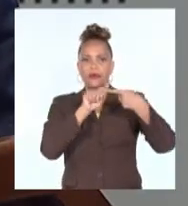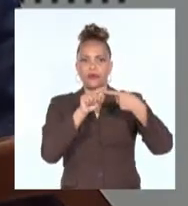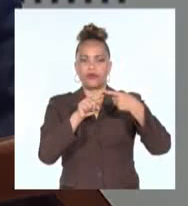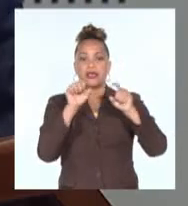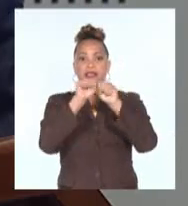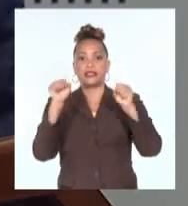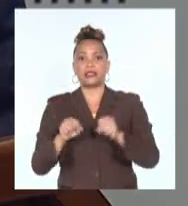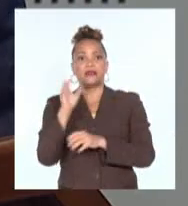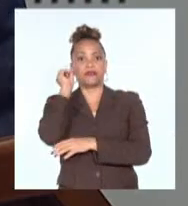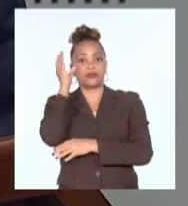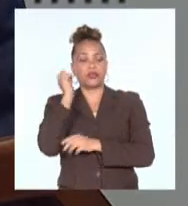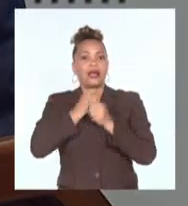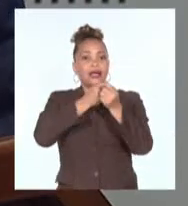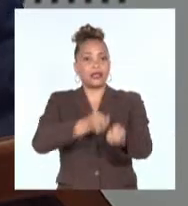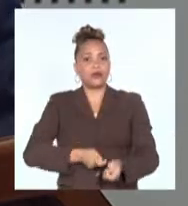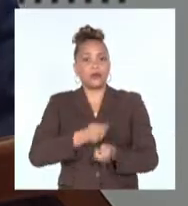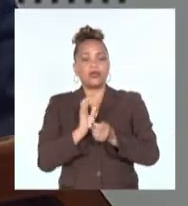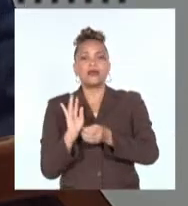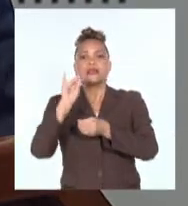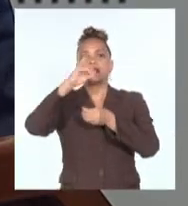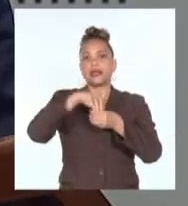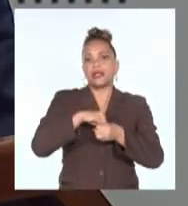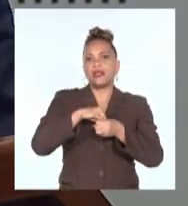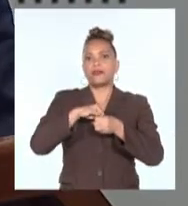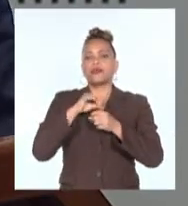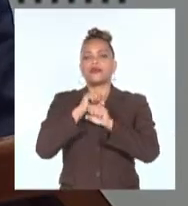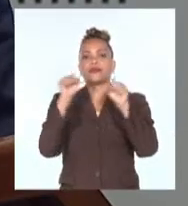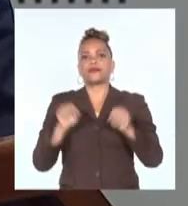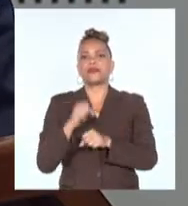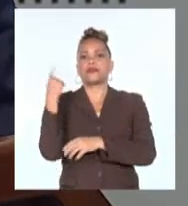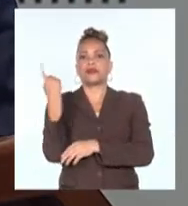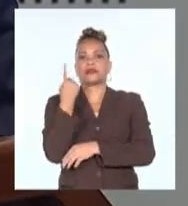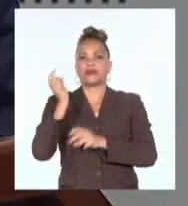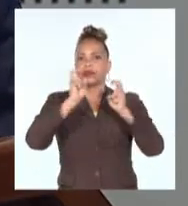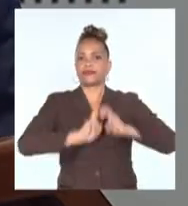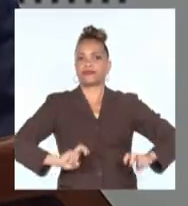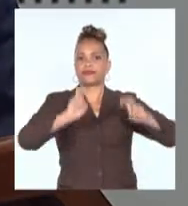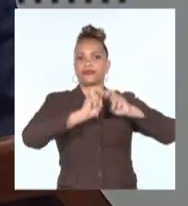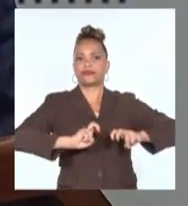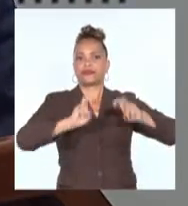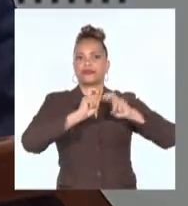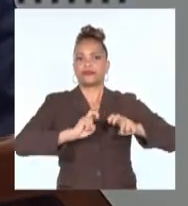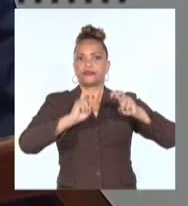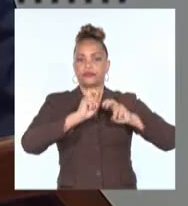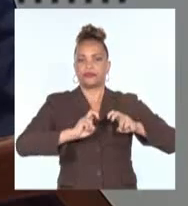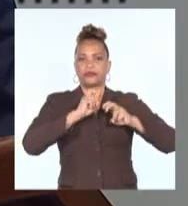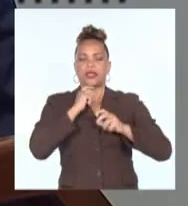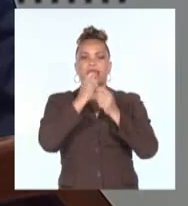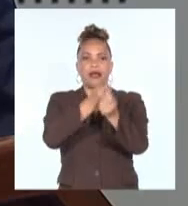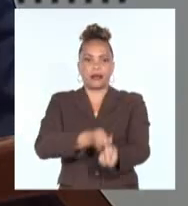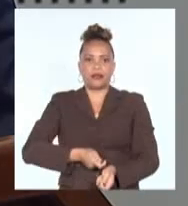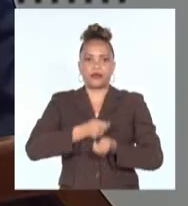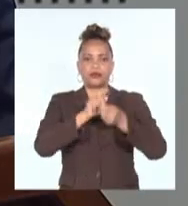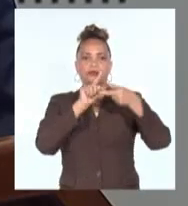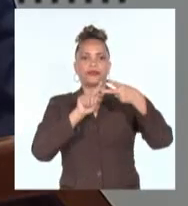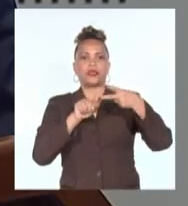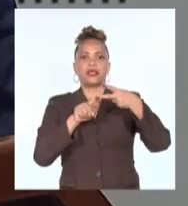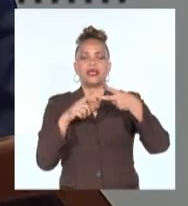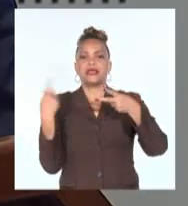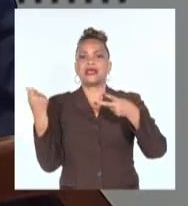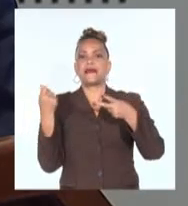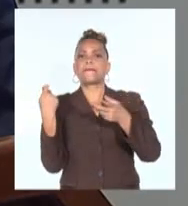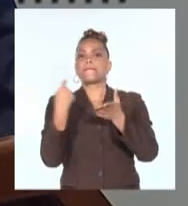innovación agrícola coherente integrados con los sistemas nacionales de investigación y extensión agrícola. Dos, inversiones